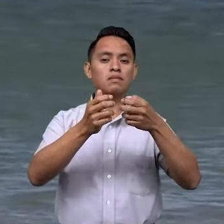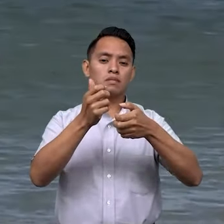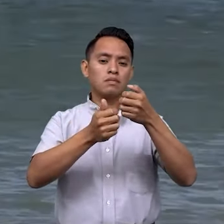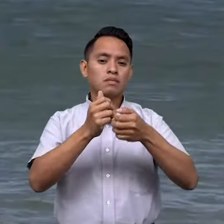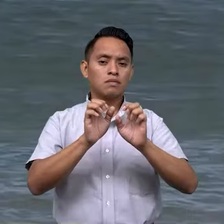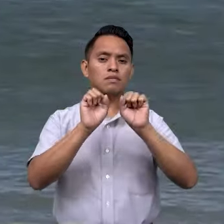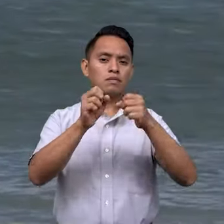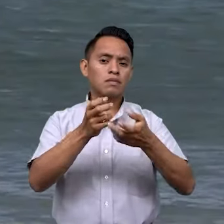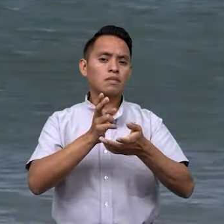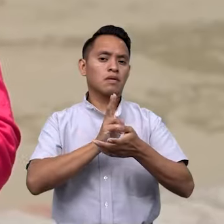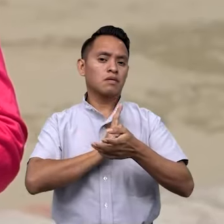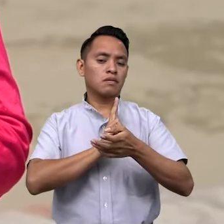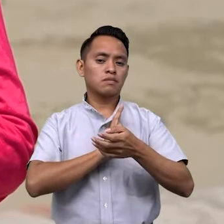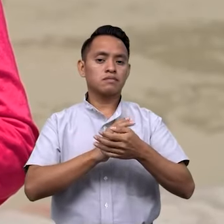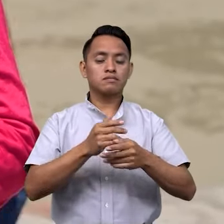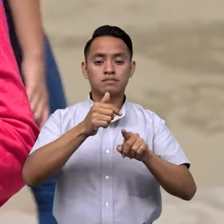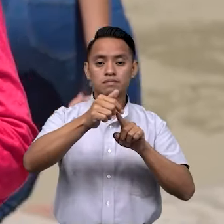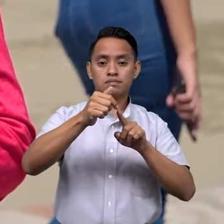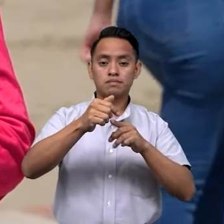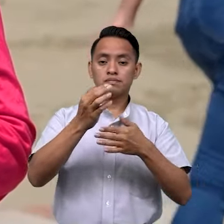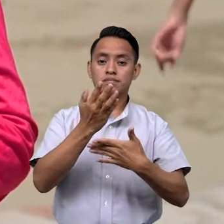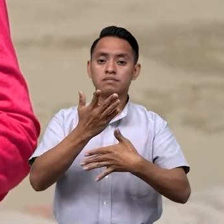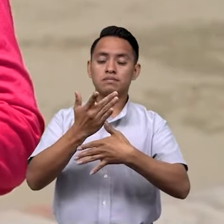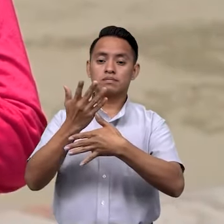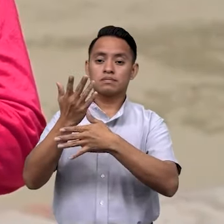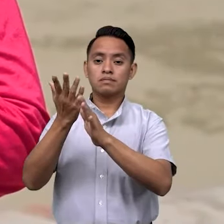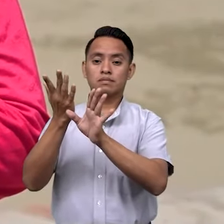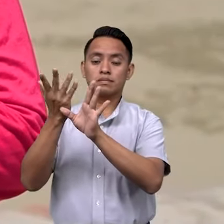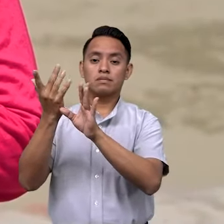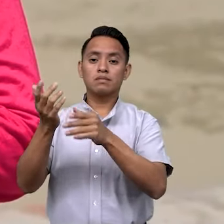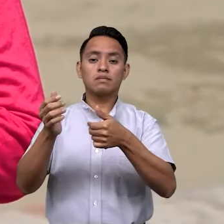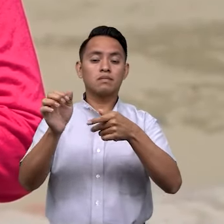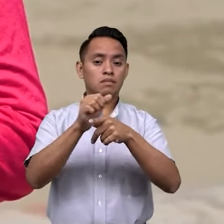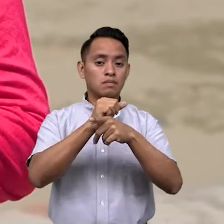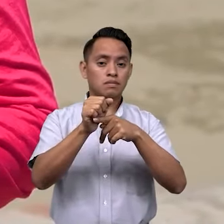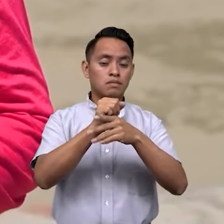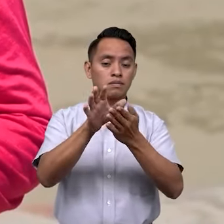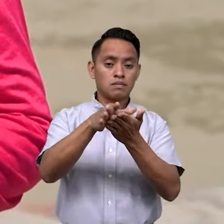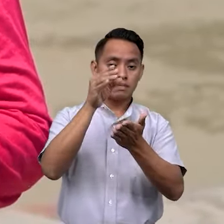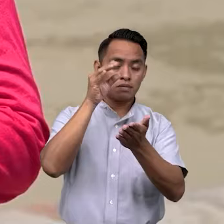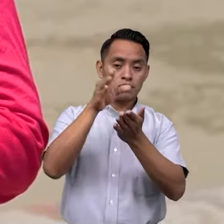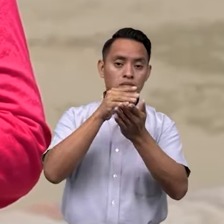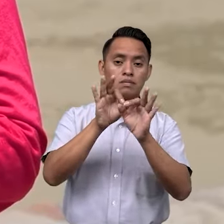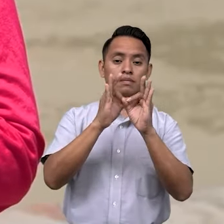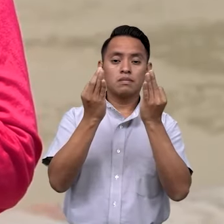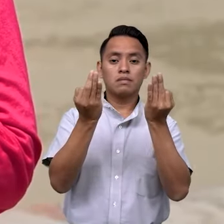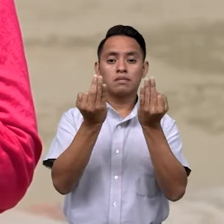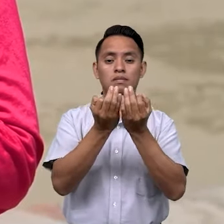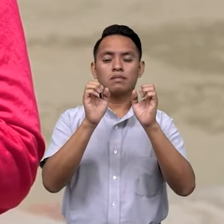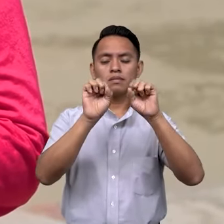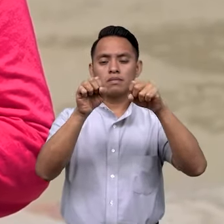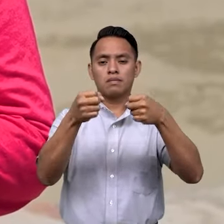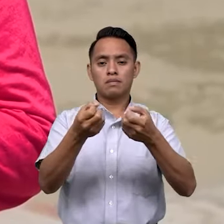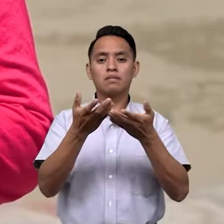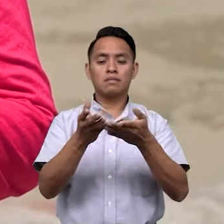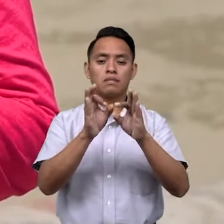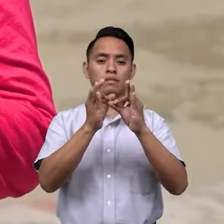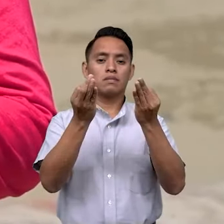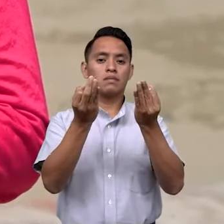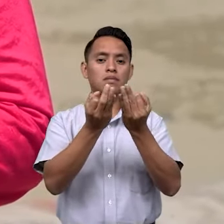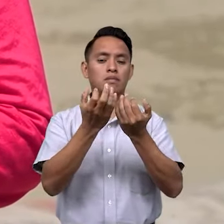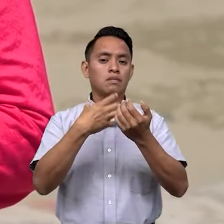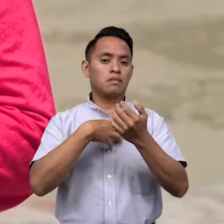existentes. Desde el municipio de San Juan del Sur hemos venido preparándonos desde la familia, que podamos nosotros la familia